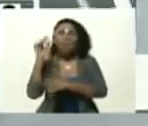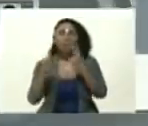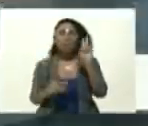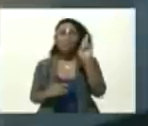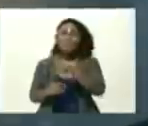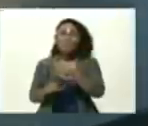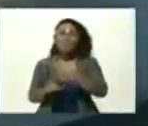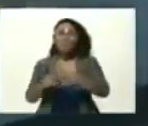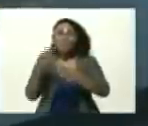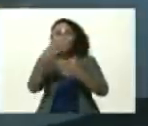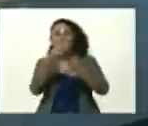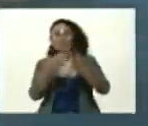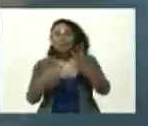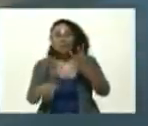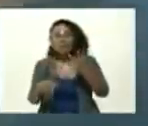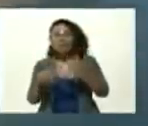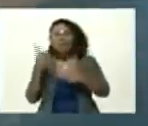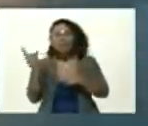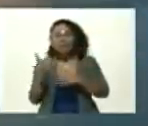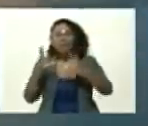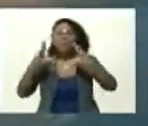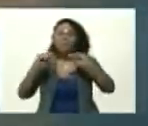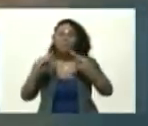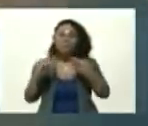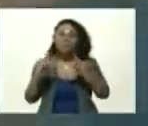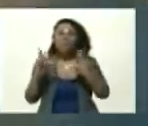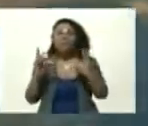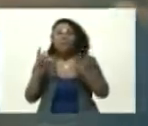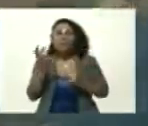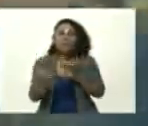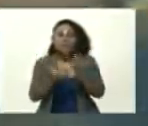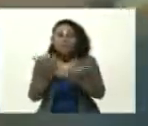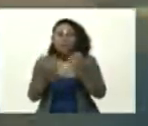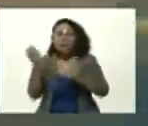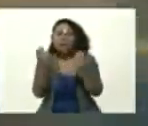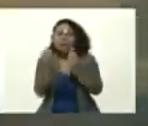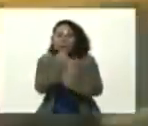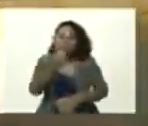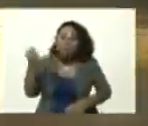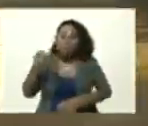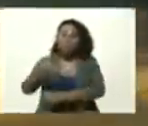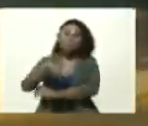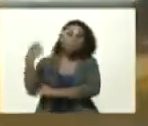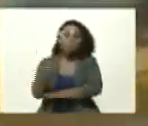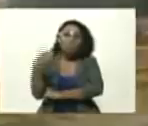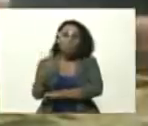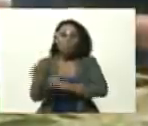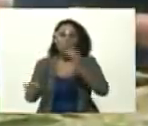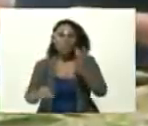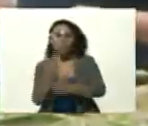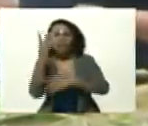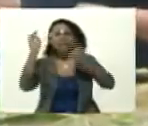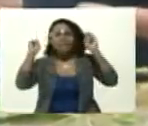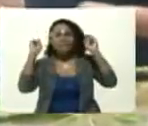los enseres, presidente, colchones, cocinas, neveras, ventiladores, fundamentalmente el